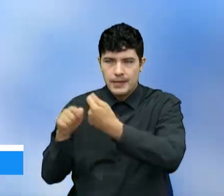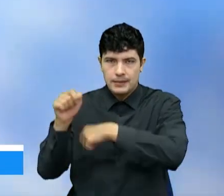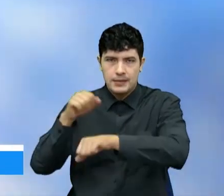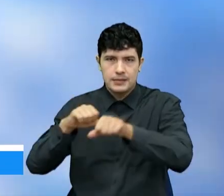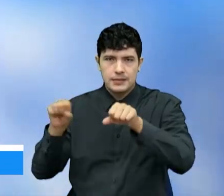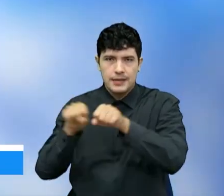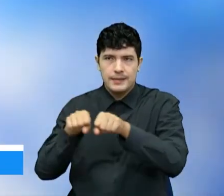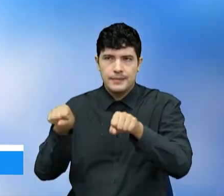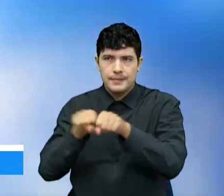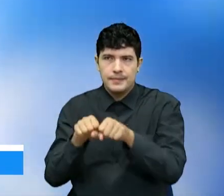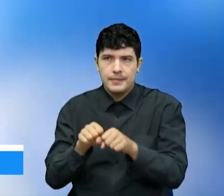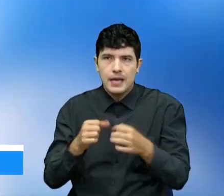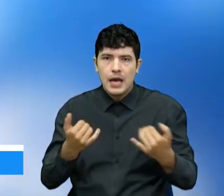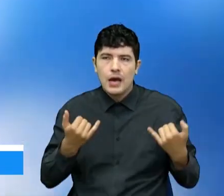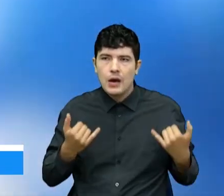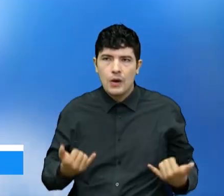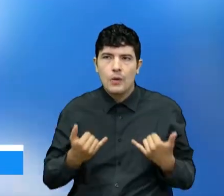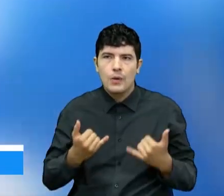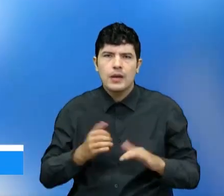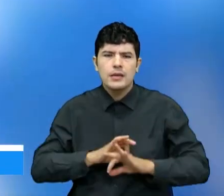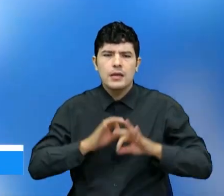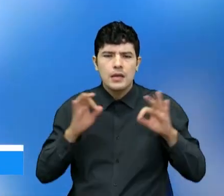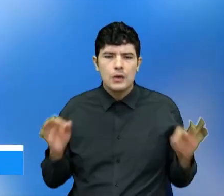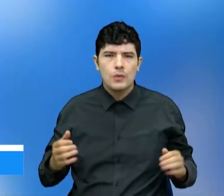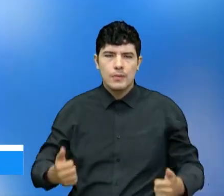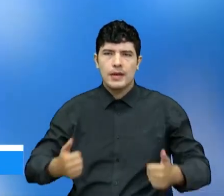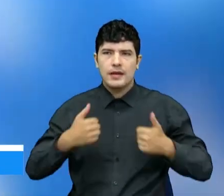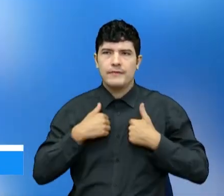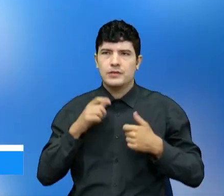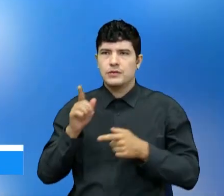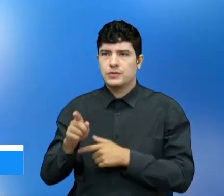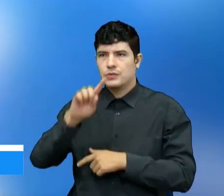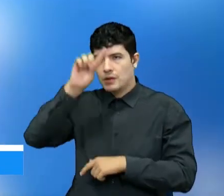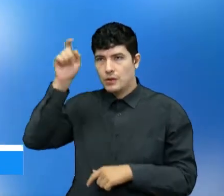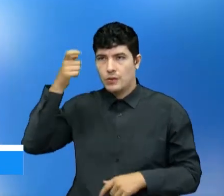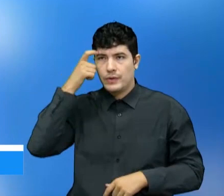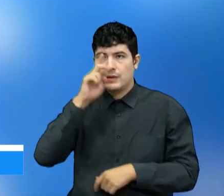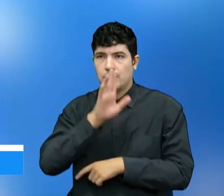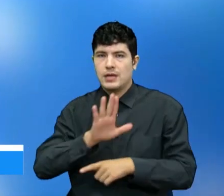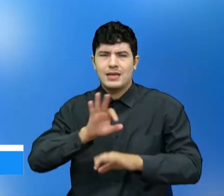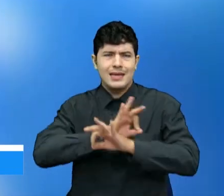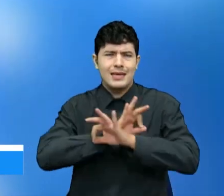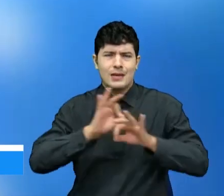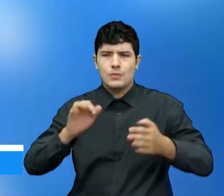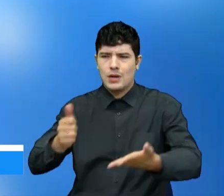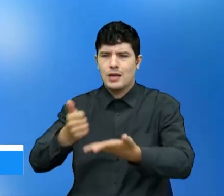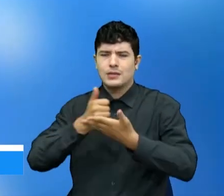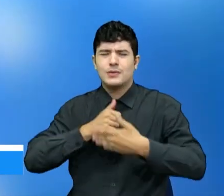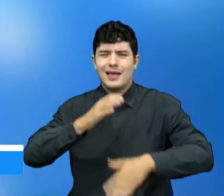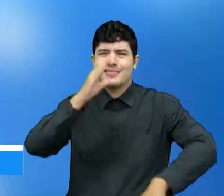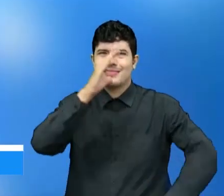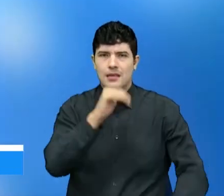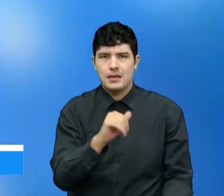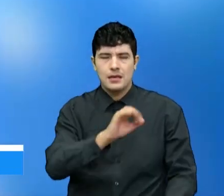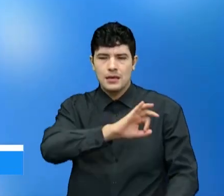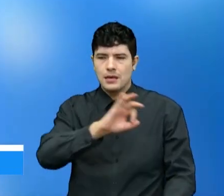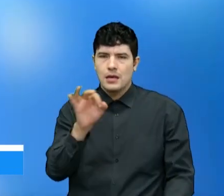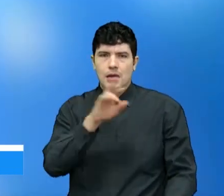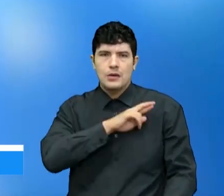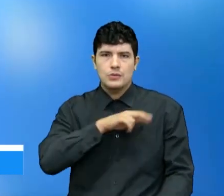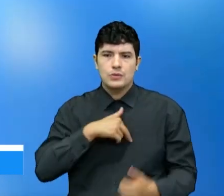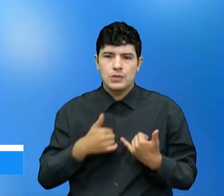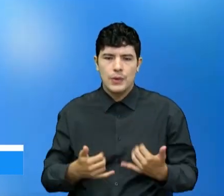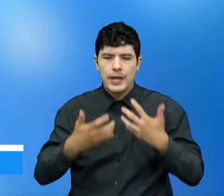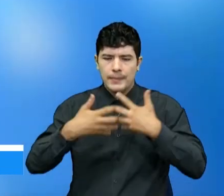zapatos, ningún beneficio he tenido por parte del gobierno nacional, ninguna ayuda, ni nada, nada. Total, estamos en la bancarrota, en